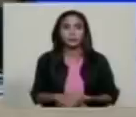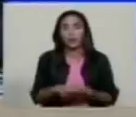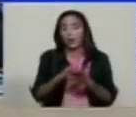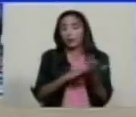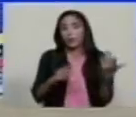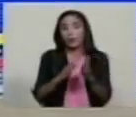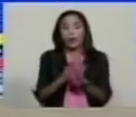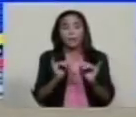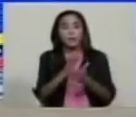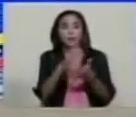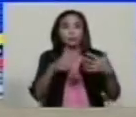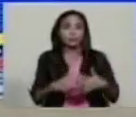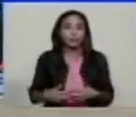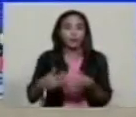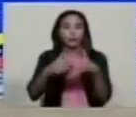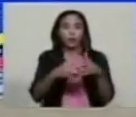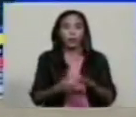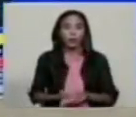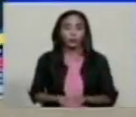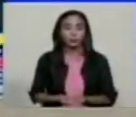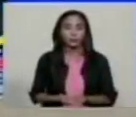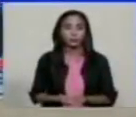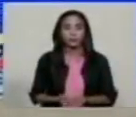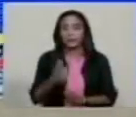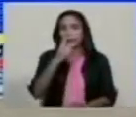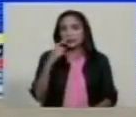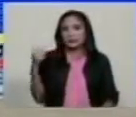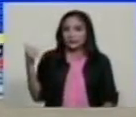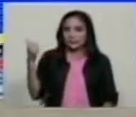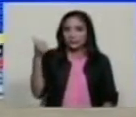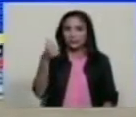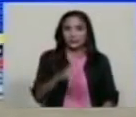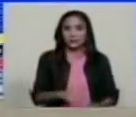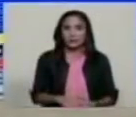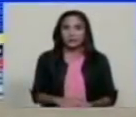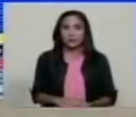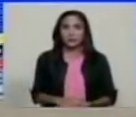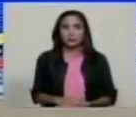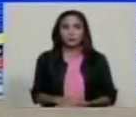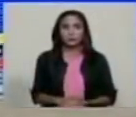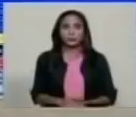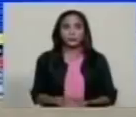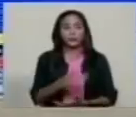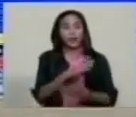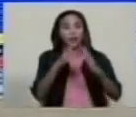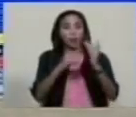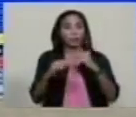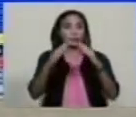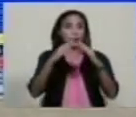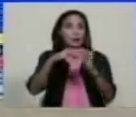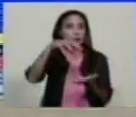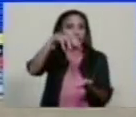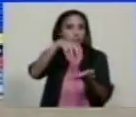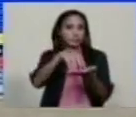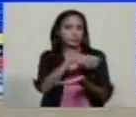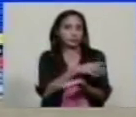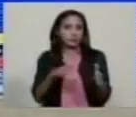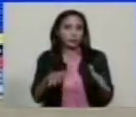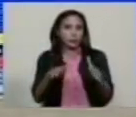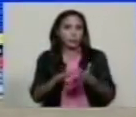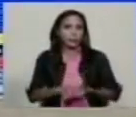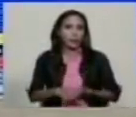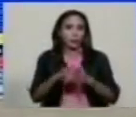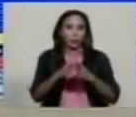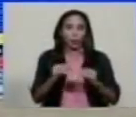Florida. Y durante 100 años, digo y no exagero, 100 años,